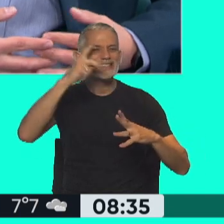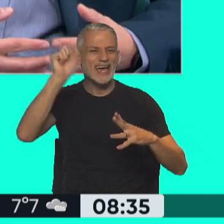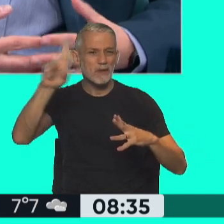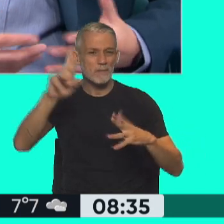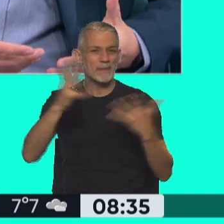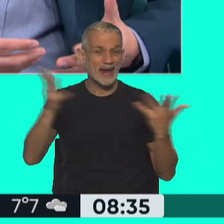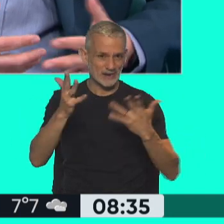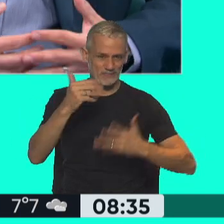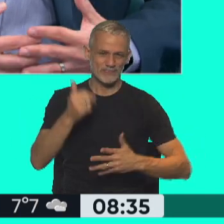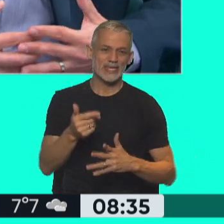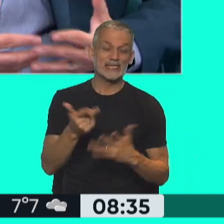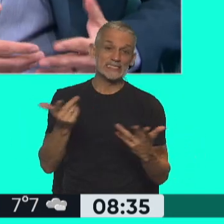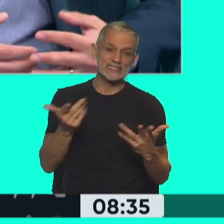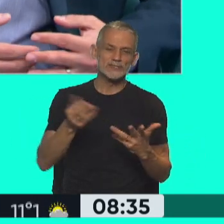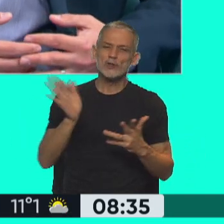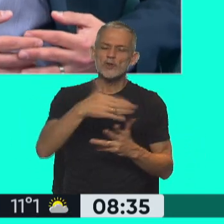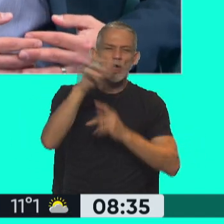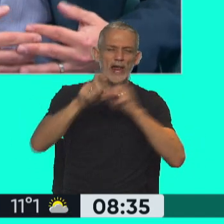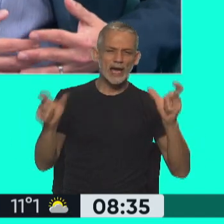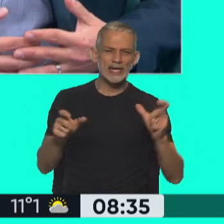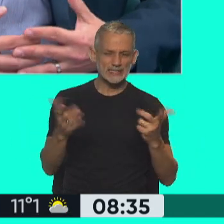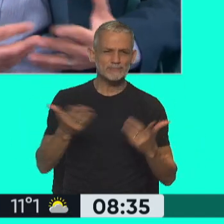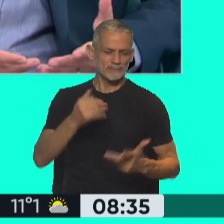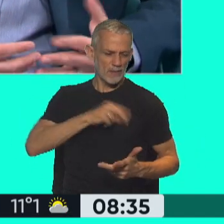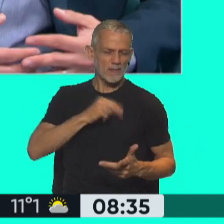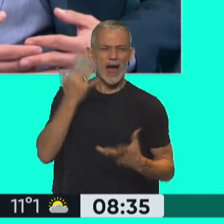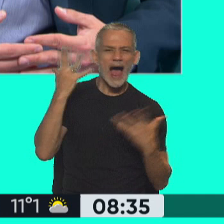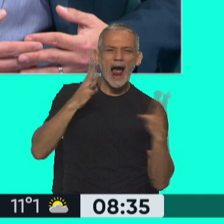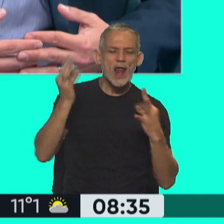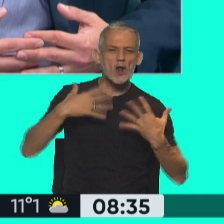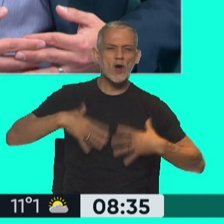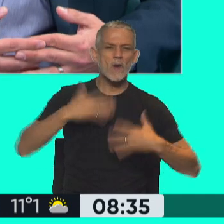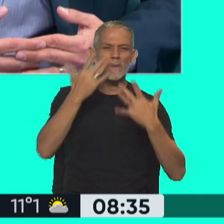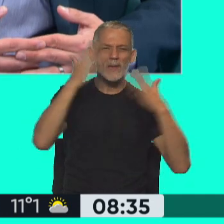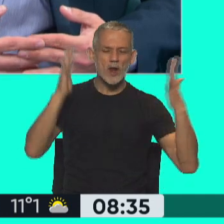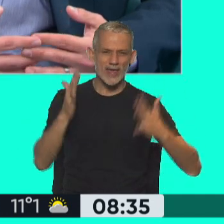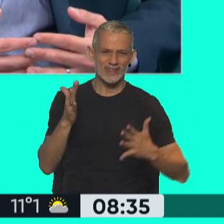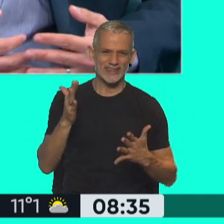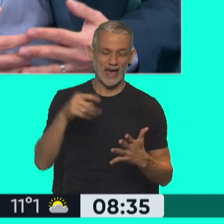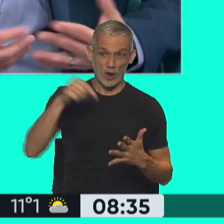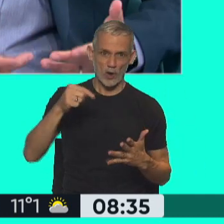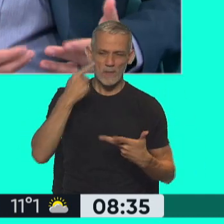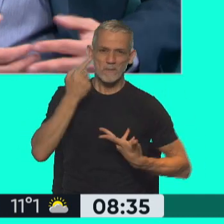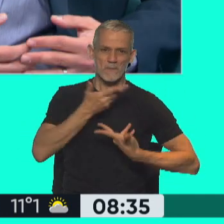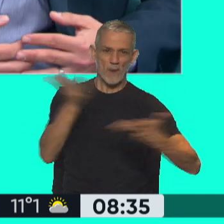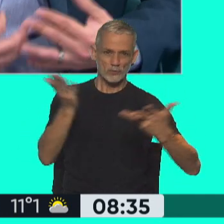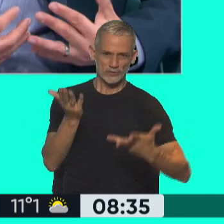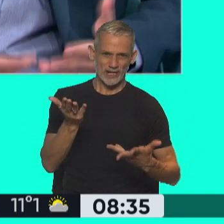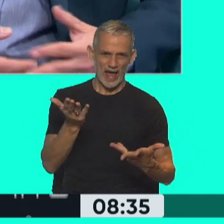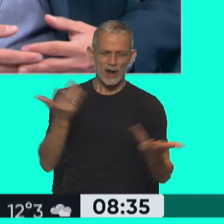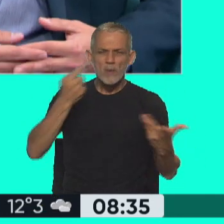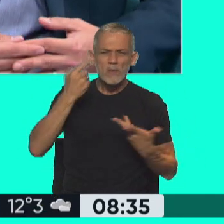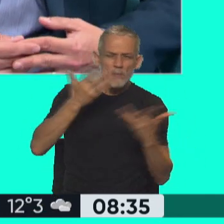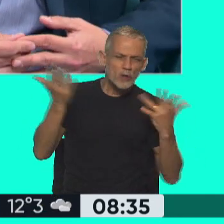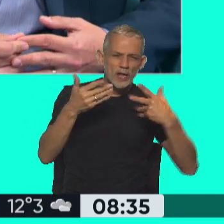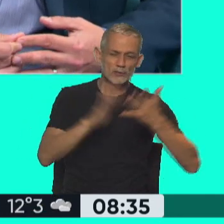la idea de que la gente o todos los que puedan salgan o tengan algo violeta en el día de hoy para mostrar un poco o visibilizar